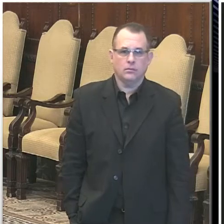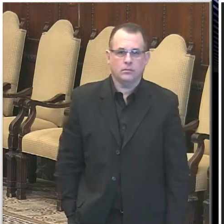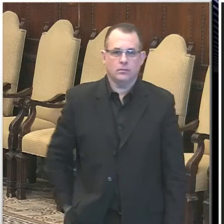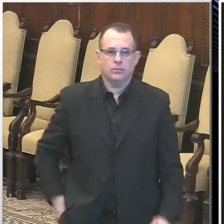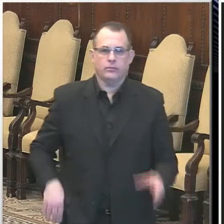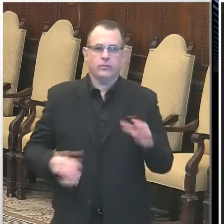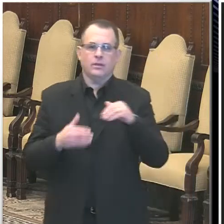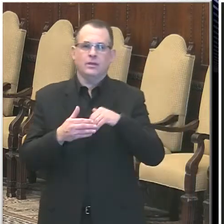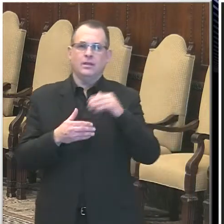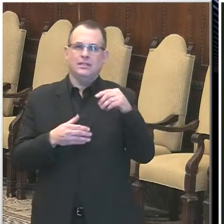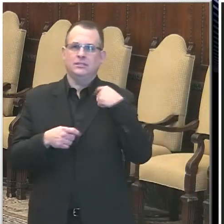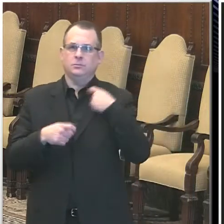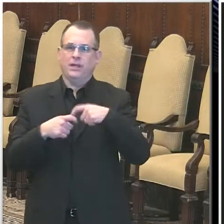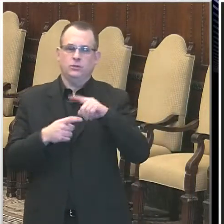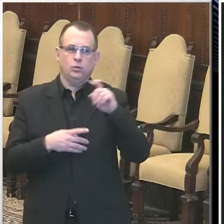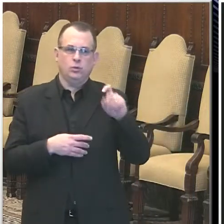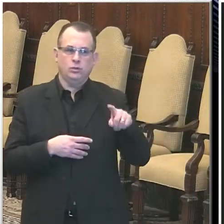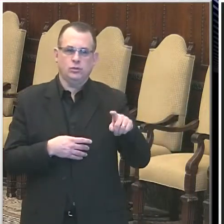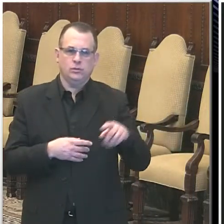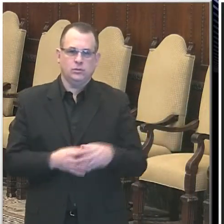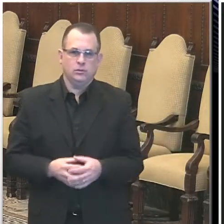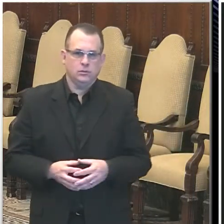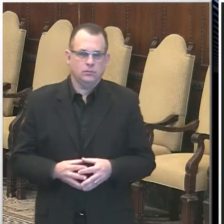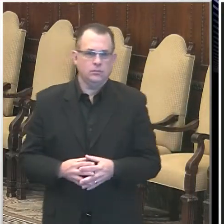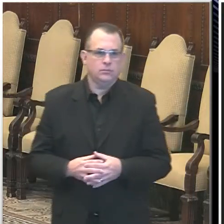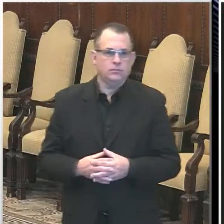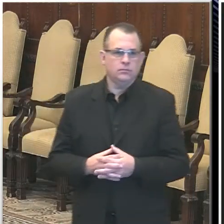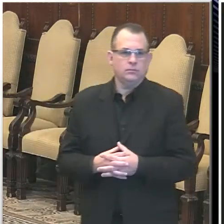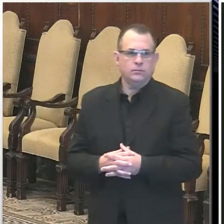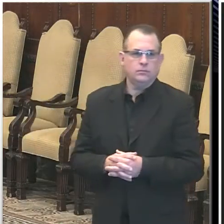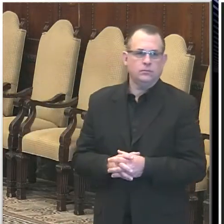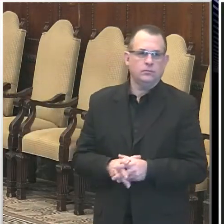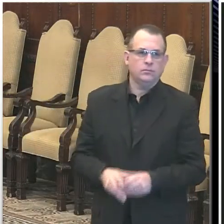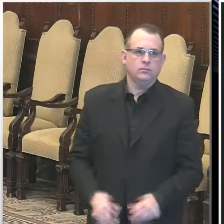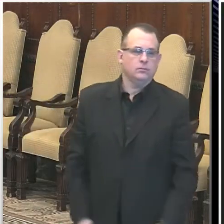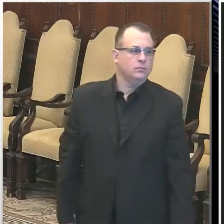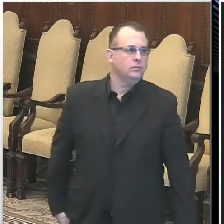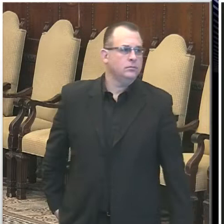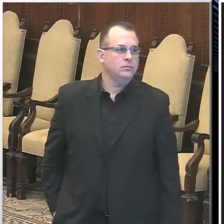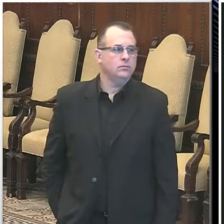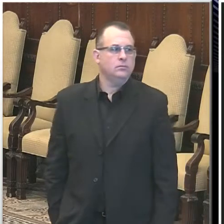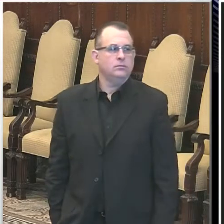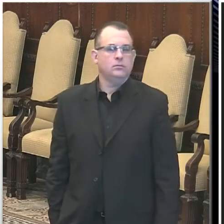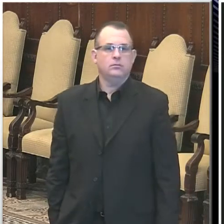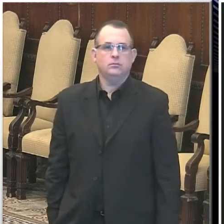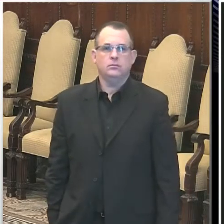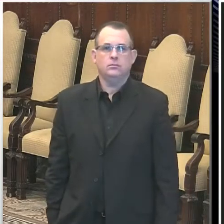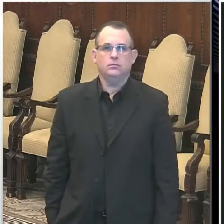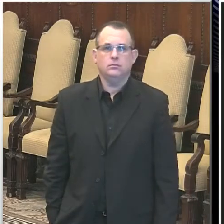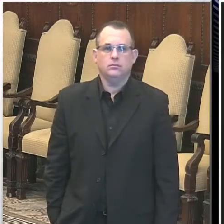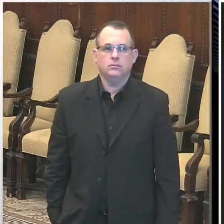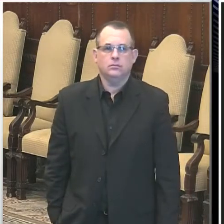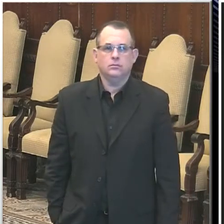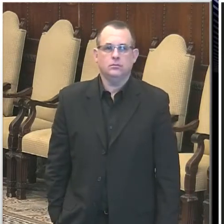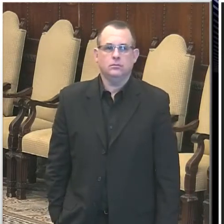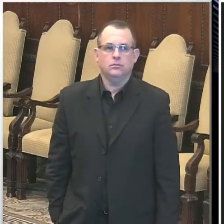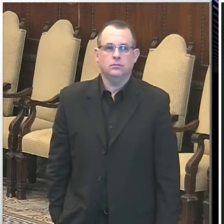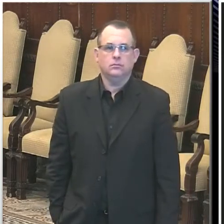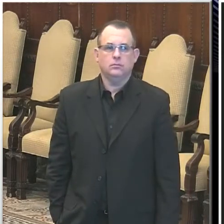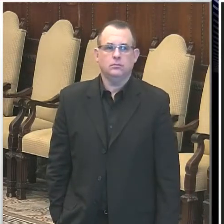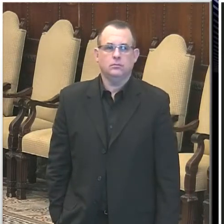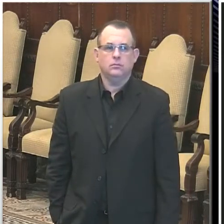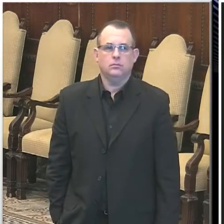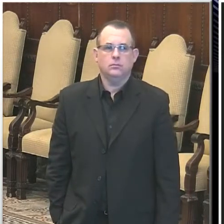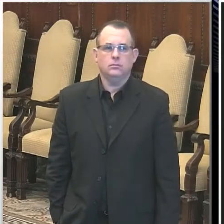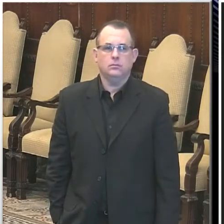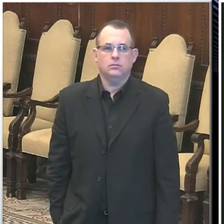que para la ayuda económica hacia la Organización Mundial de la Salud, ¿piensa que esta es una buena decisión durante esta crisis de